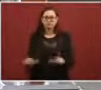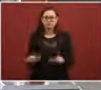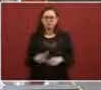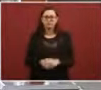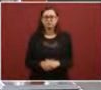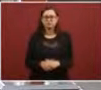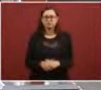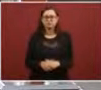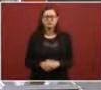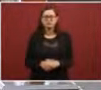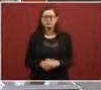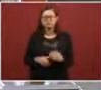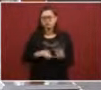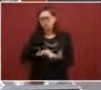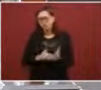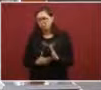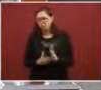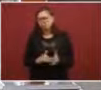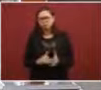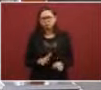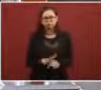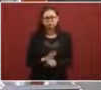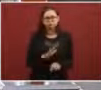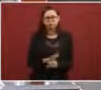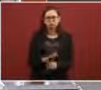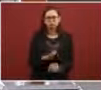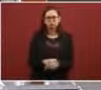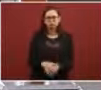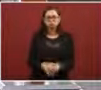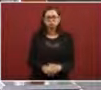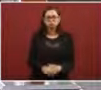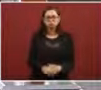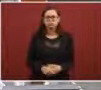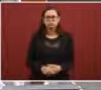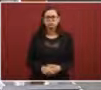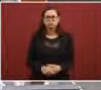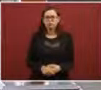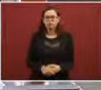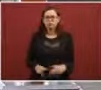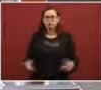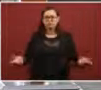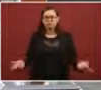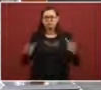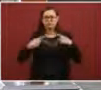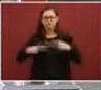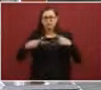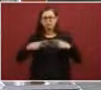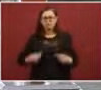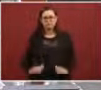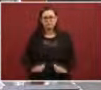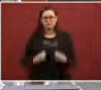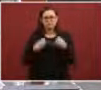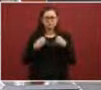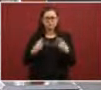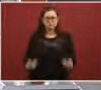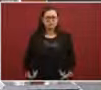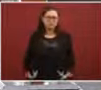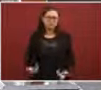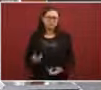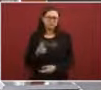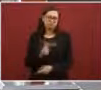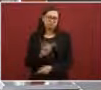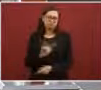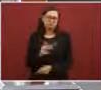estrategia implementada en el caso de los individuos y pacientes que viven con el virus de la inmunodeficiencia